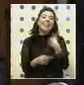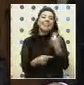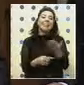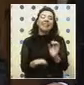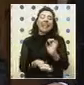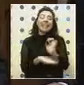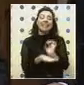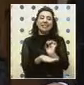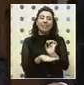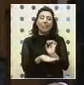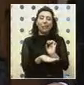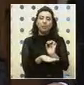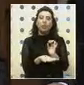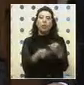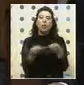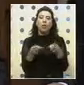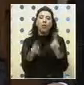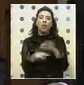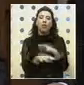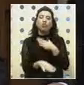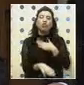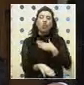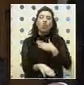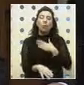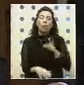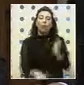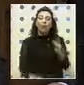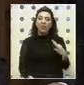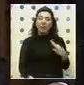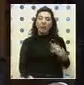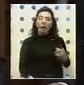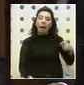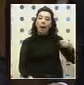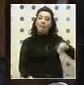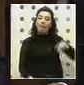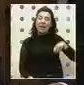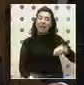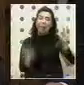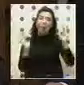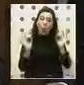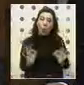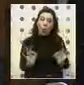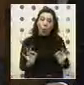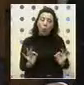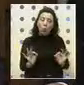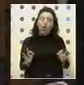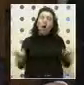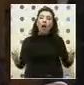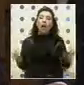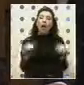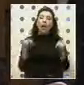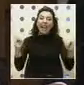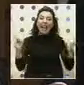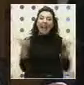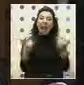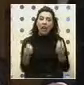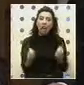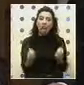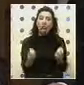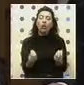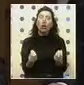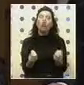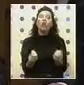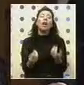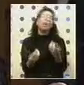como es el derecho a la salud digna, a la pensión justa, al esparcimiento y a la recreación, en